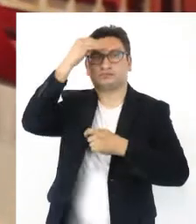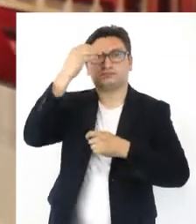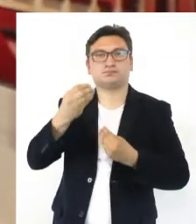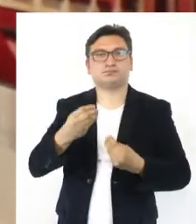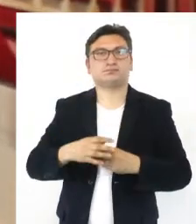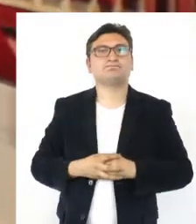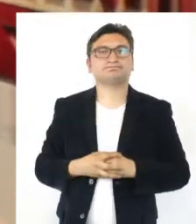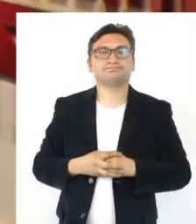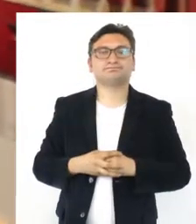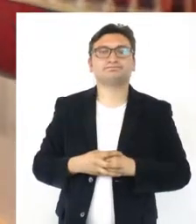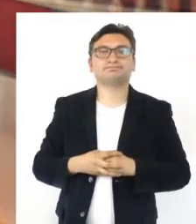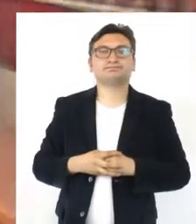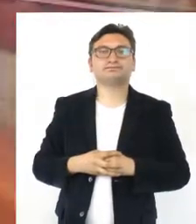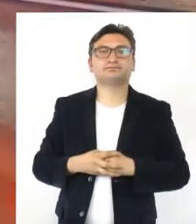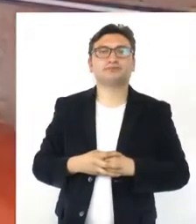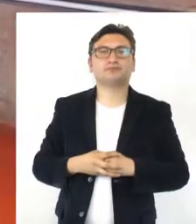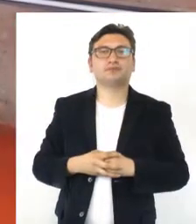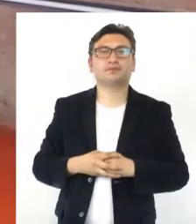en su aprendizaje.